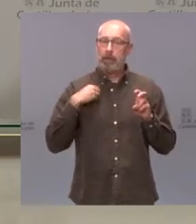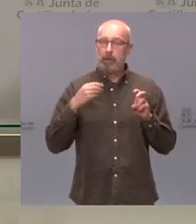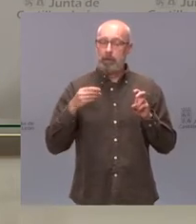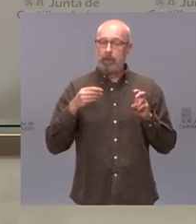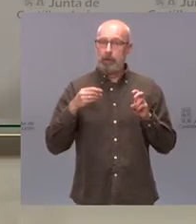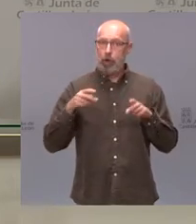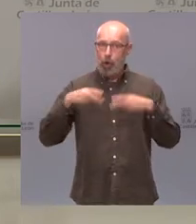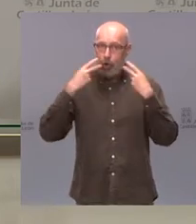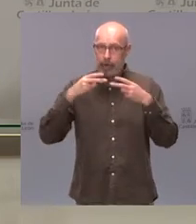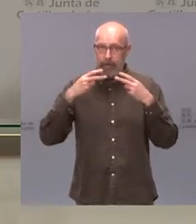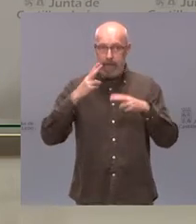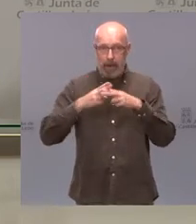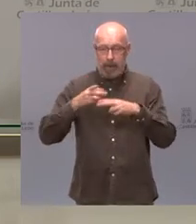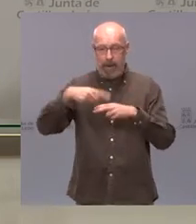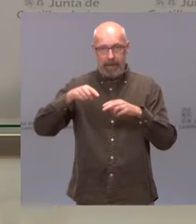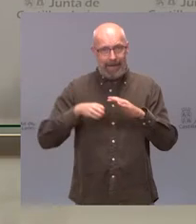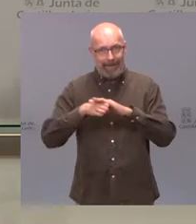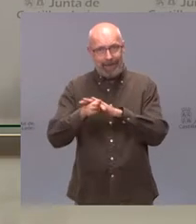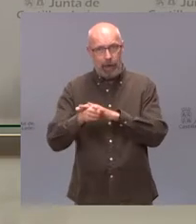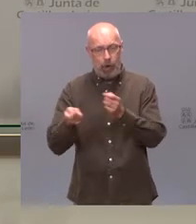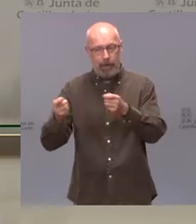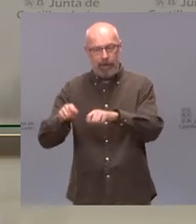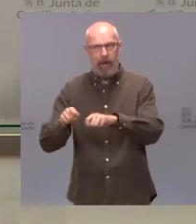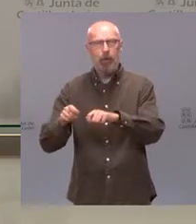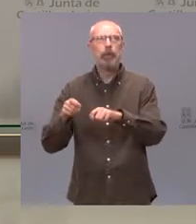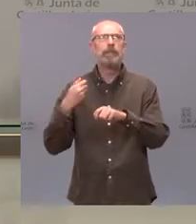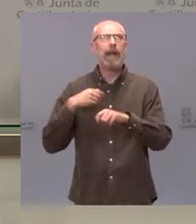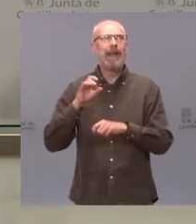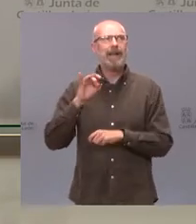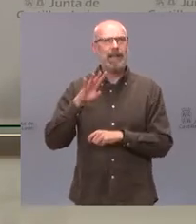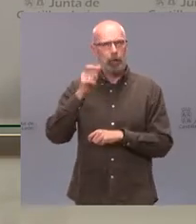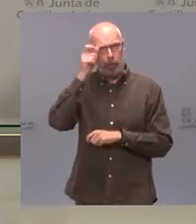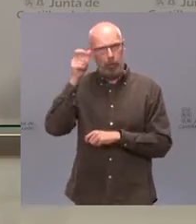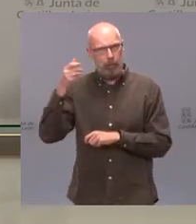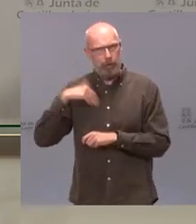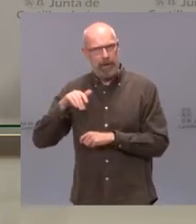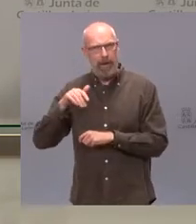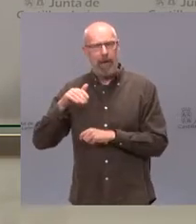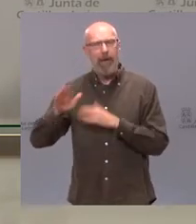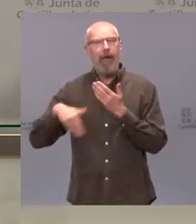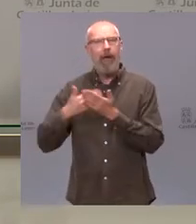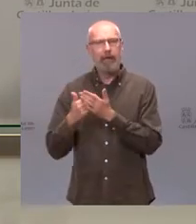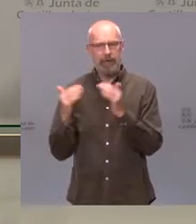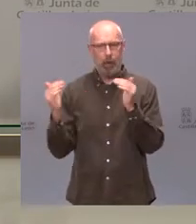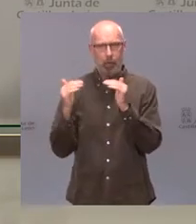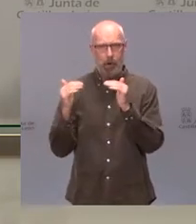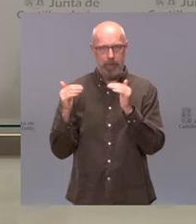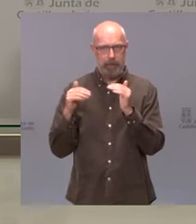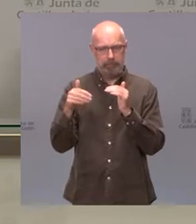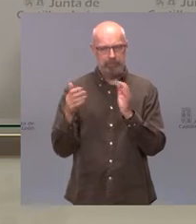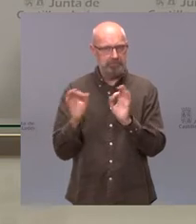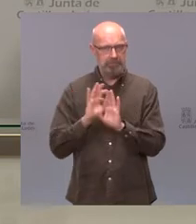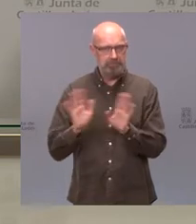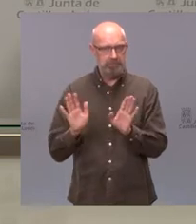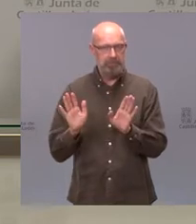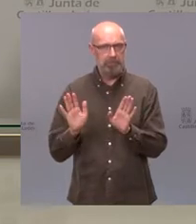de la hostelería en 14, creo que eran 14 municipios, solo tenía vigencia hasta este jueves, entiendo